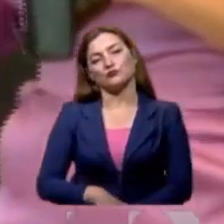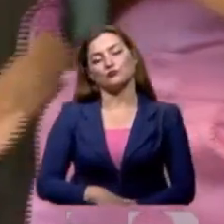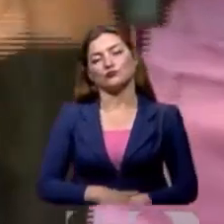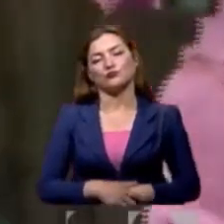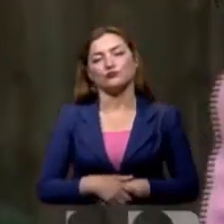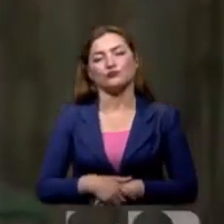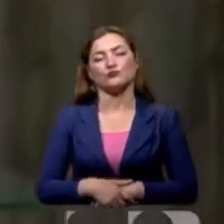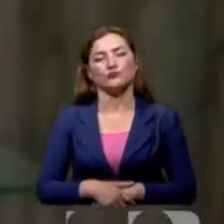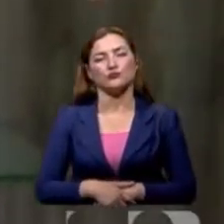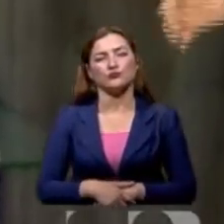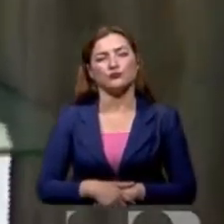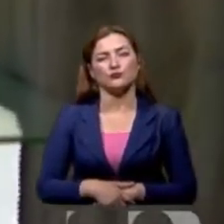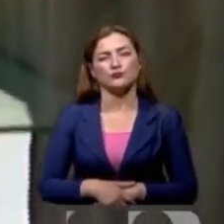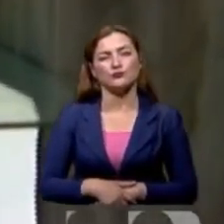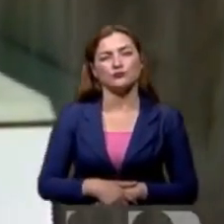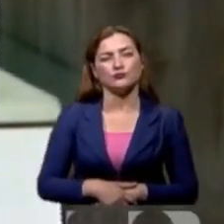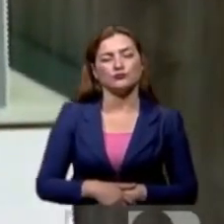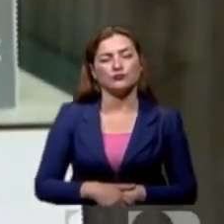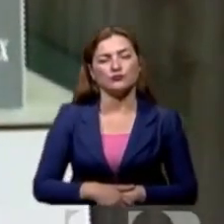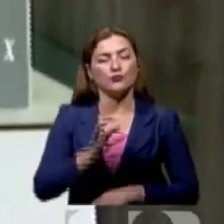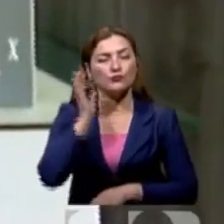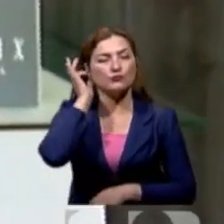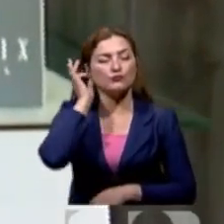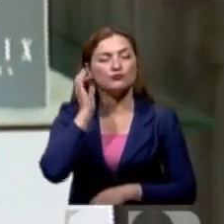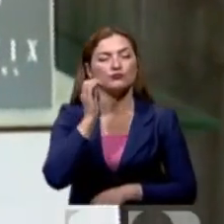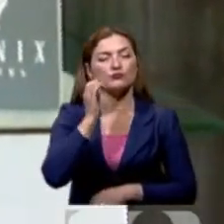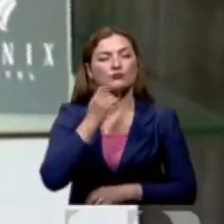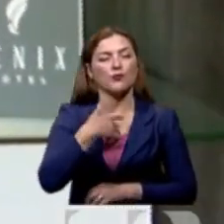redondel de La Morita fue el más afectado.